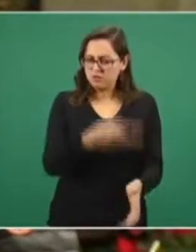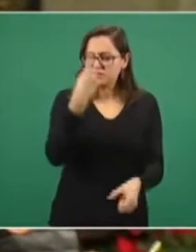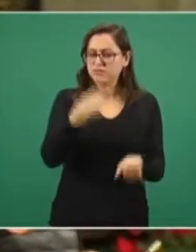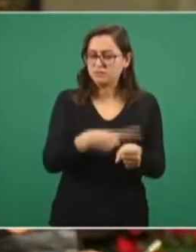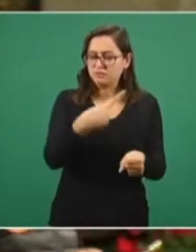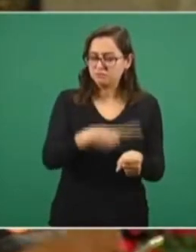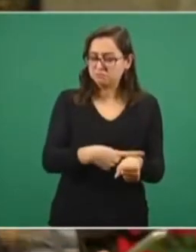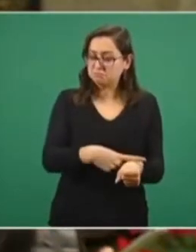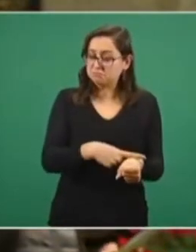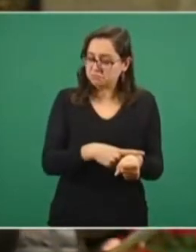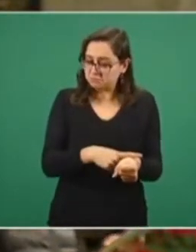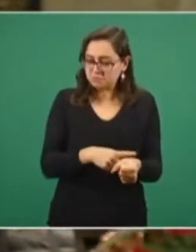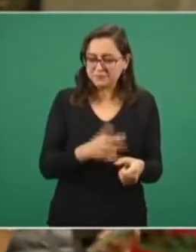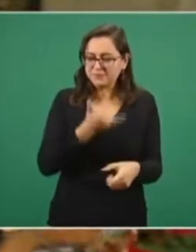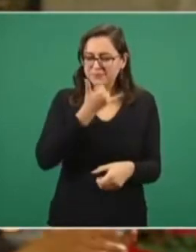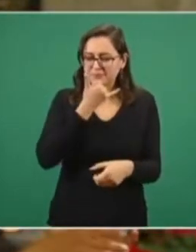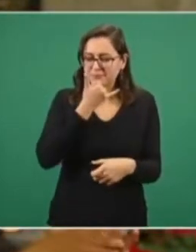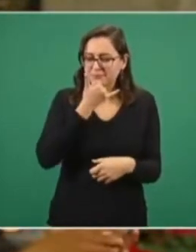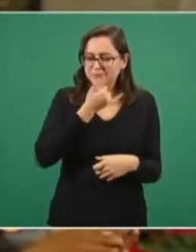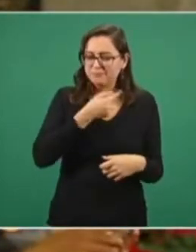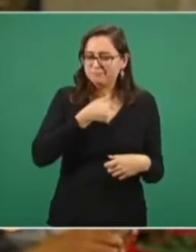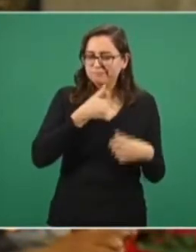es un tema de nivel nacional, de interés nacional.